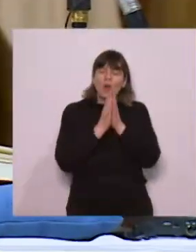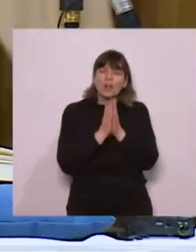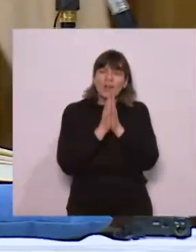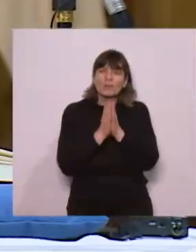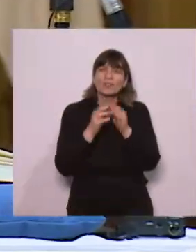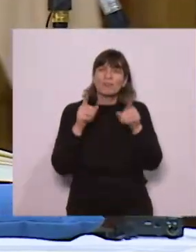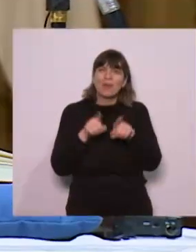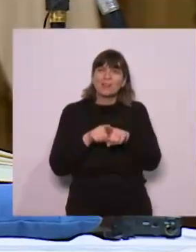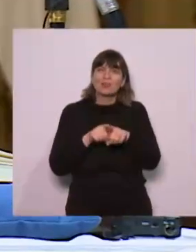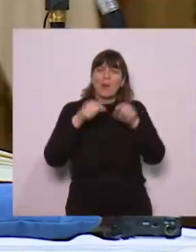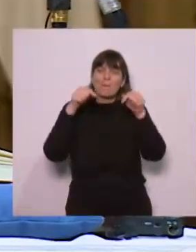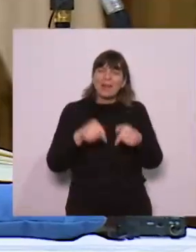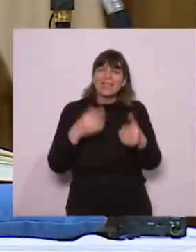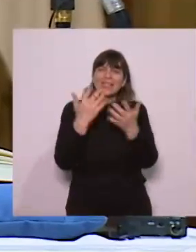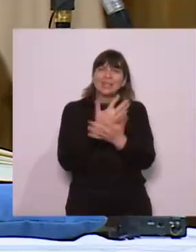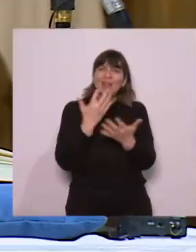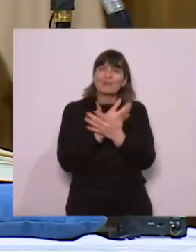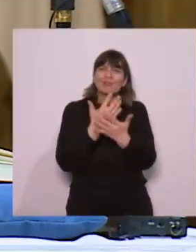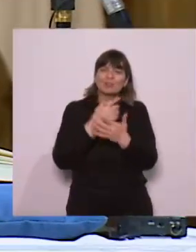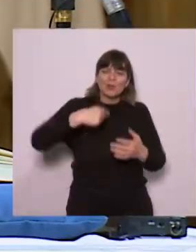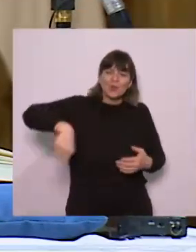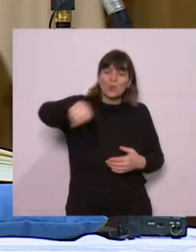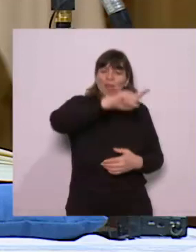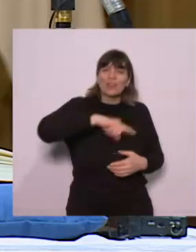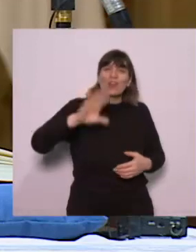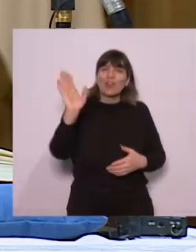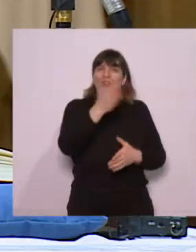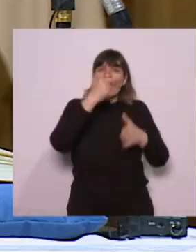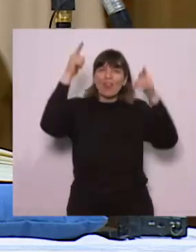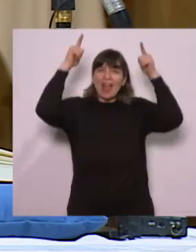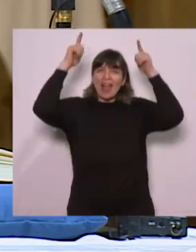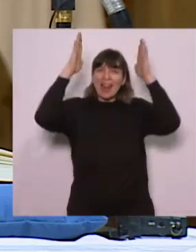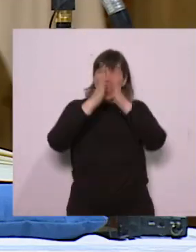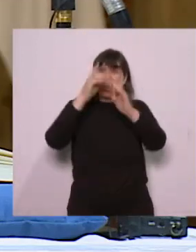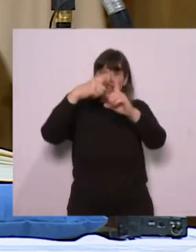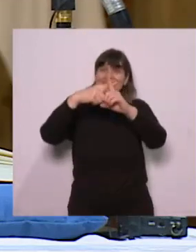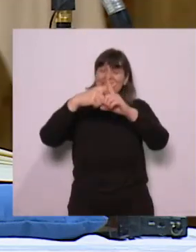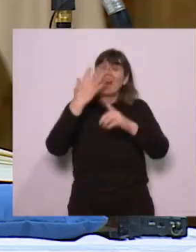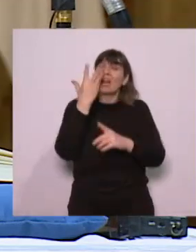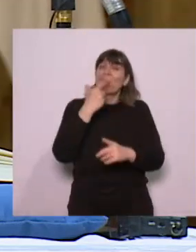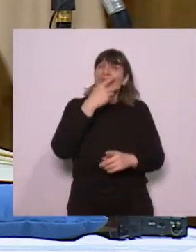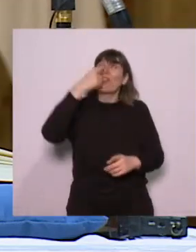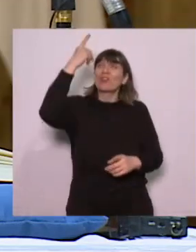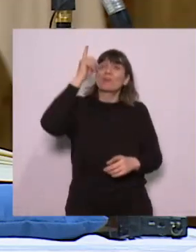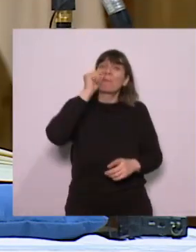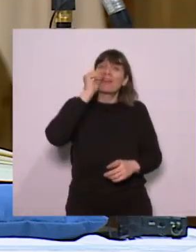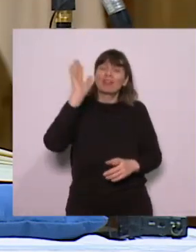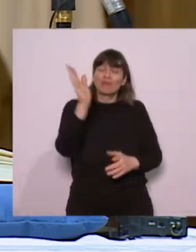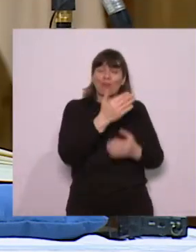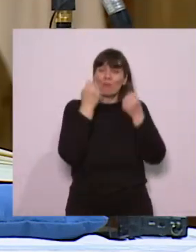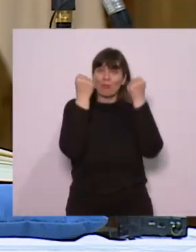Hermanos, para que este sacrificio nuestro y de toda la Iglesia sea agradable a Dios